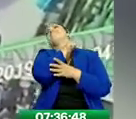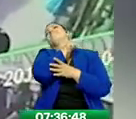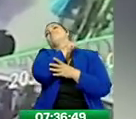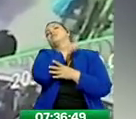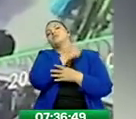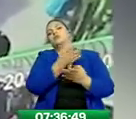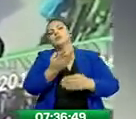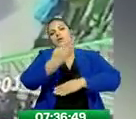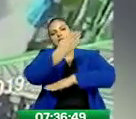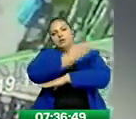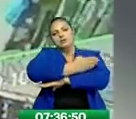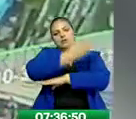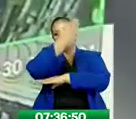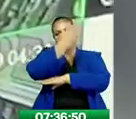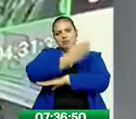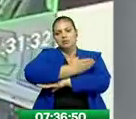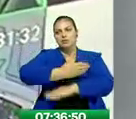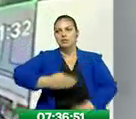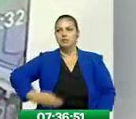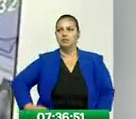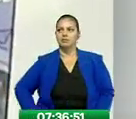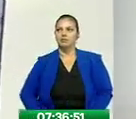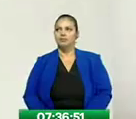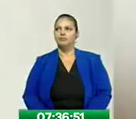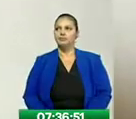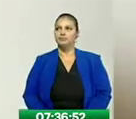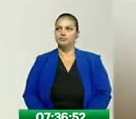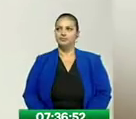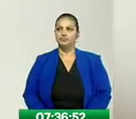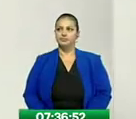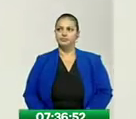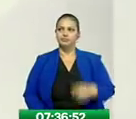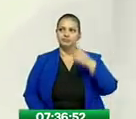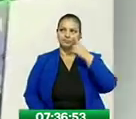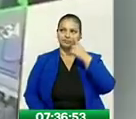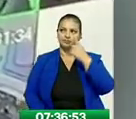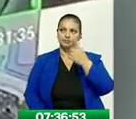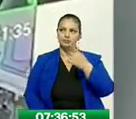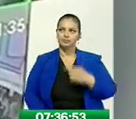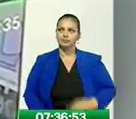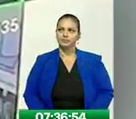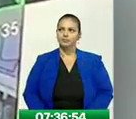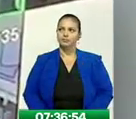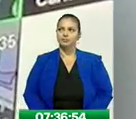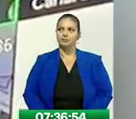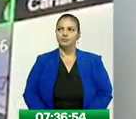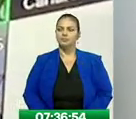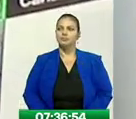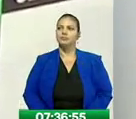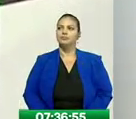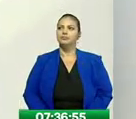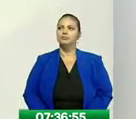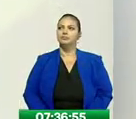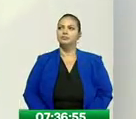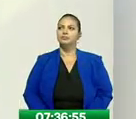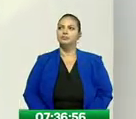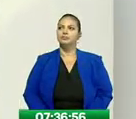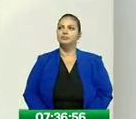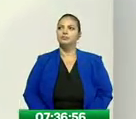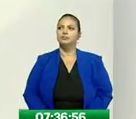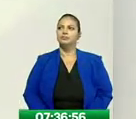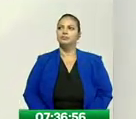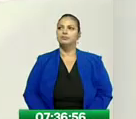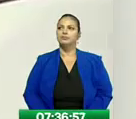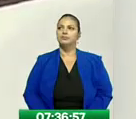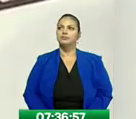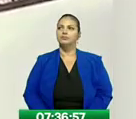Empalme. Ahí está, podemos observar que ingresa ahí un lugar donde están, en un